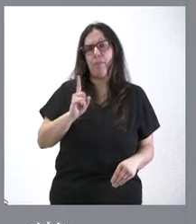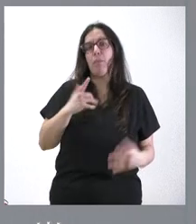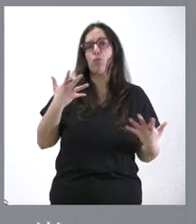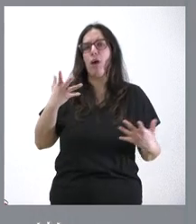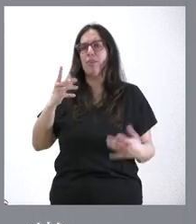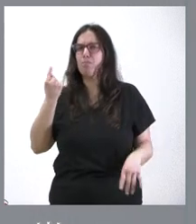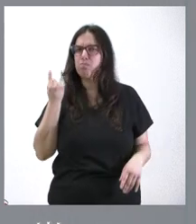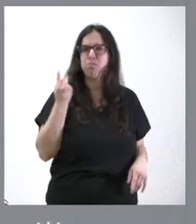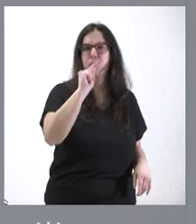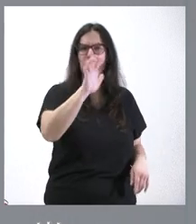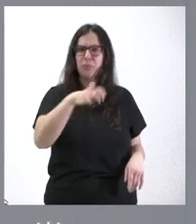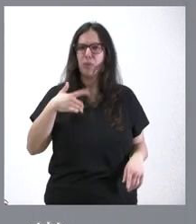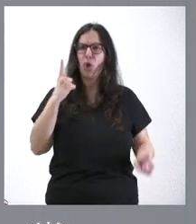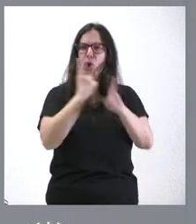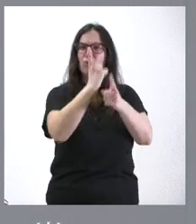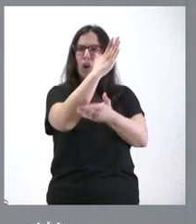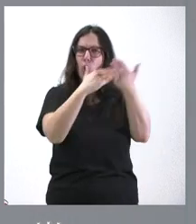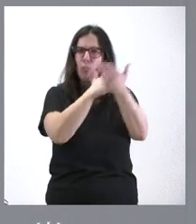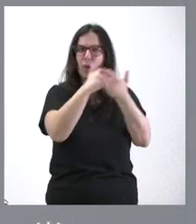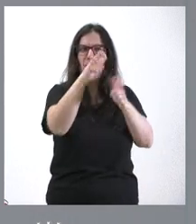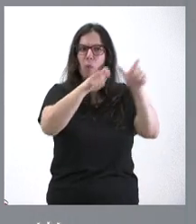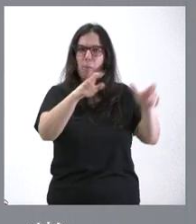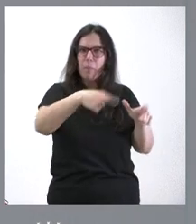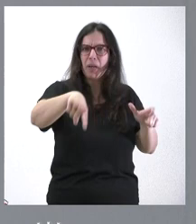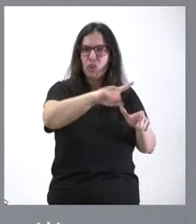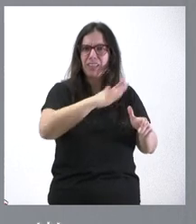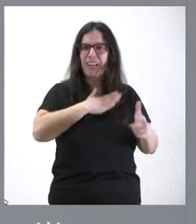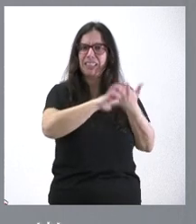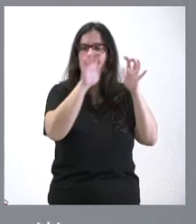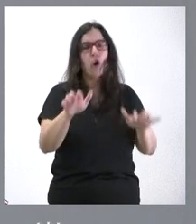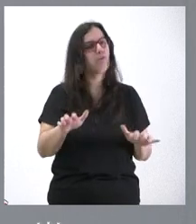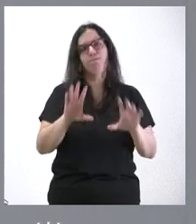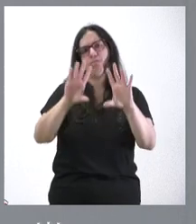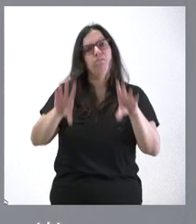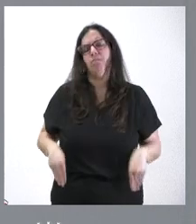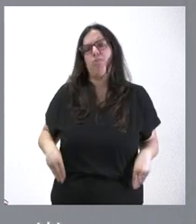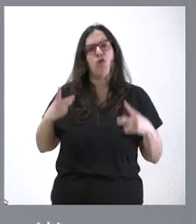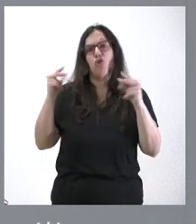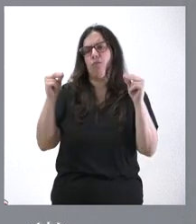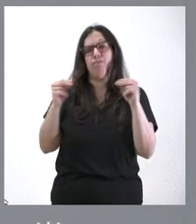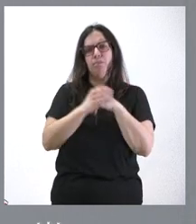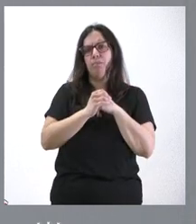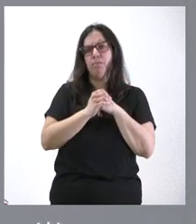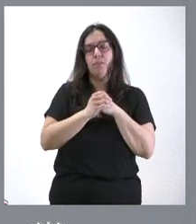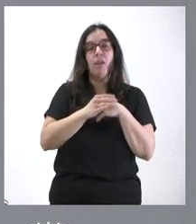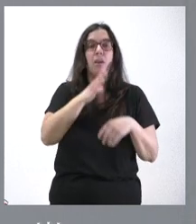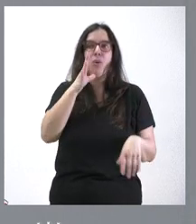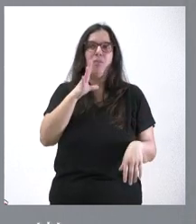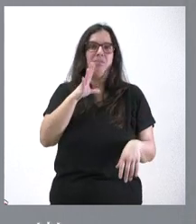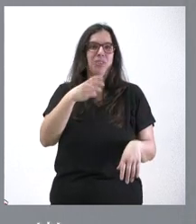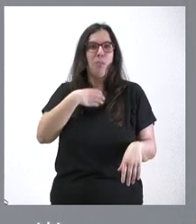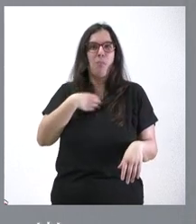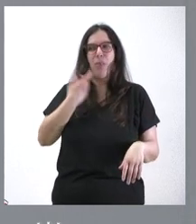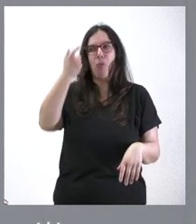ofensas a nuestra comunidad Autónoma ni a las gentes de Castilla y león esto no lo va a aceptar porque no es tolerable que una